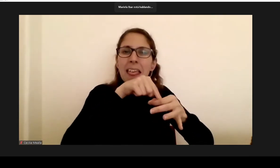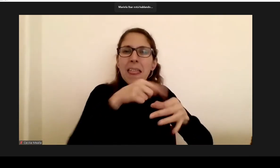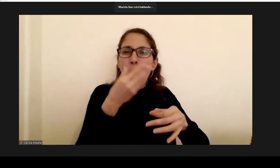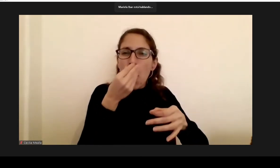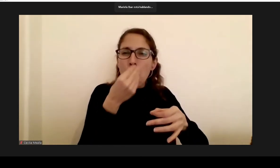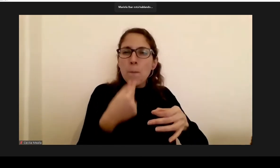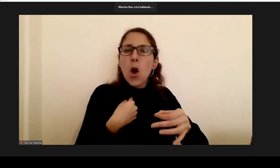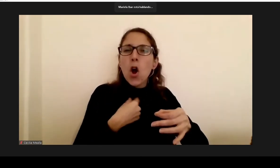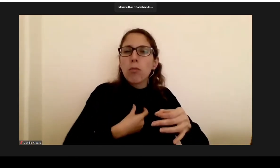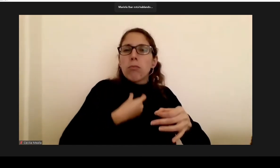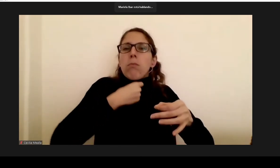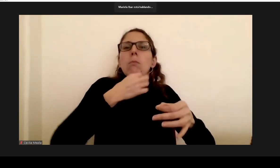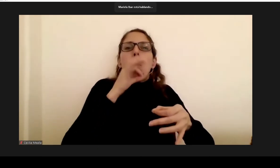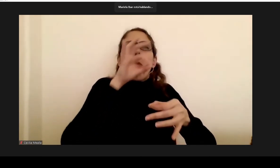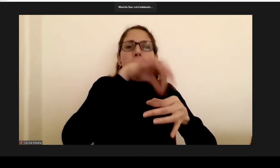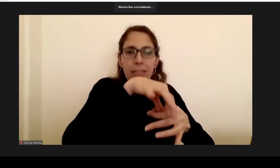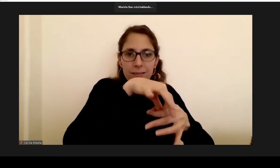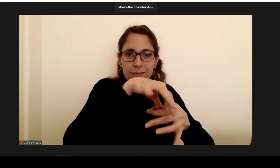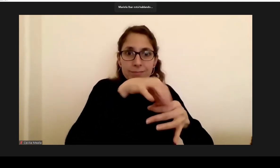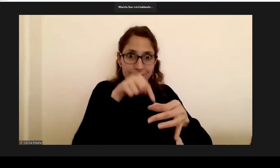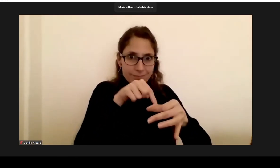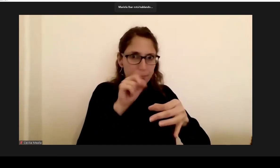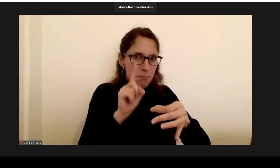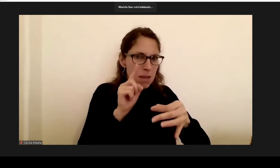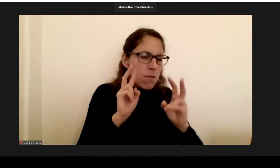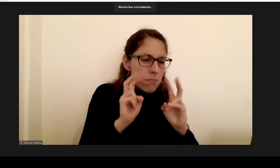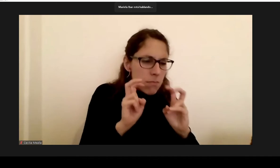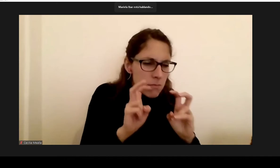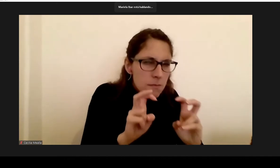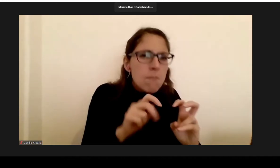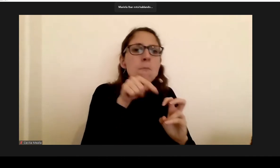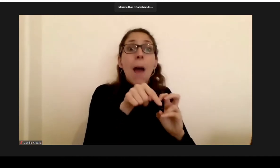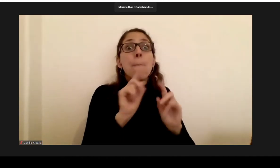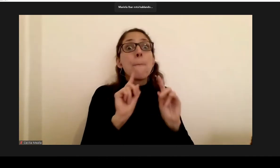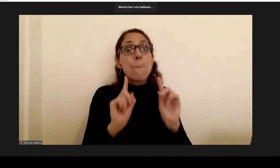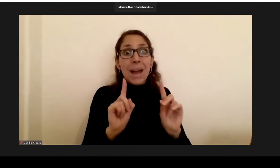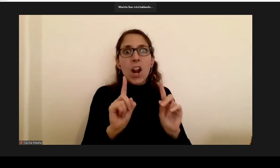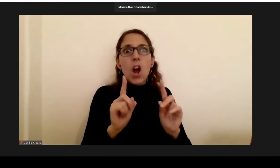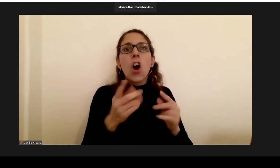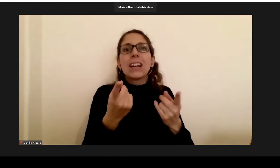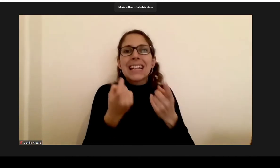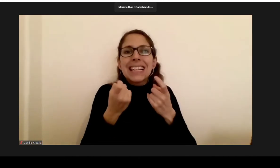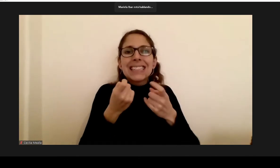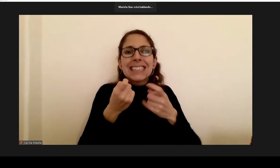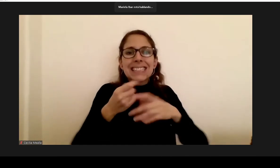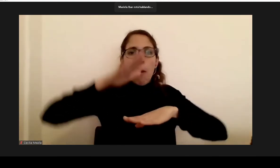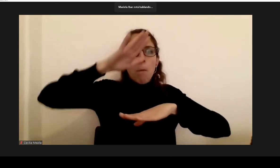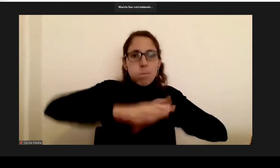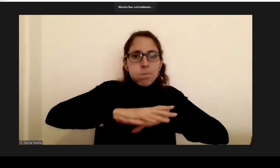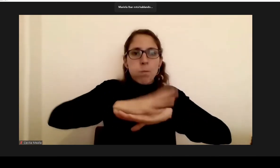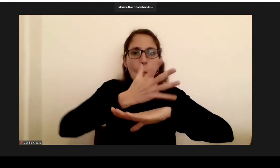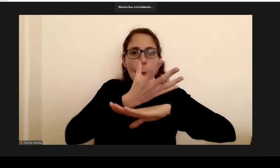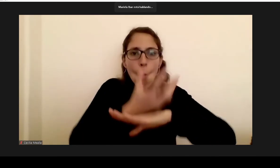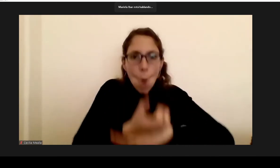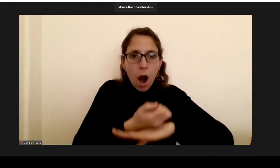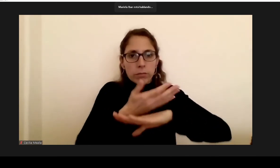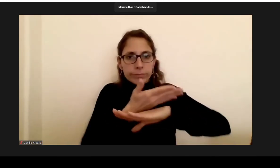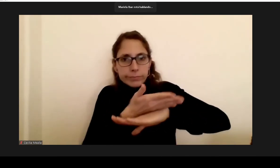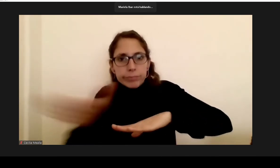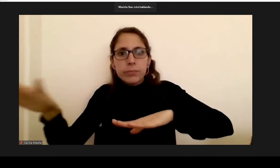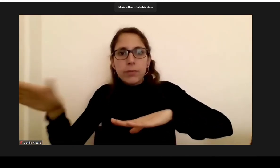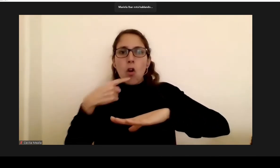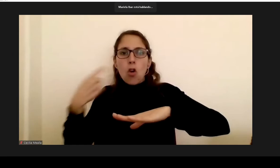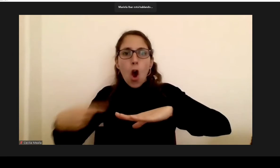directa, pero hacen la fijación y la coloración de Ziel-Nielsen. Entonces ahí directamente